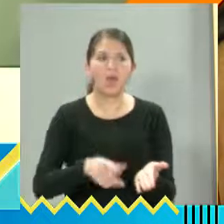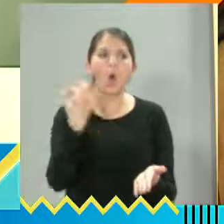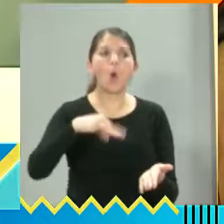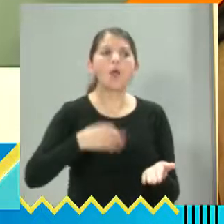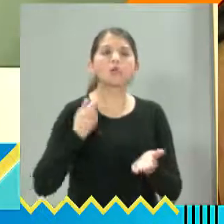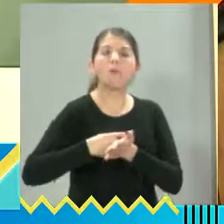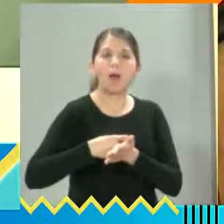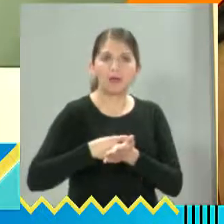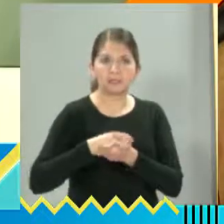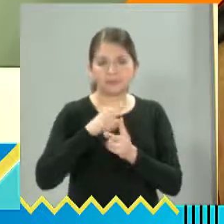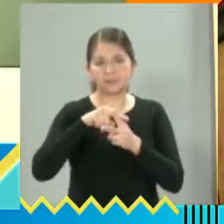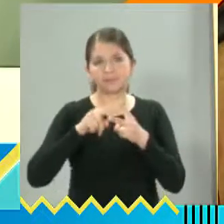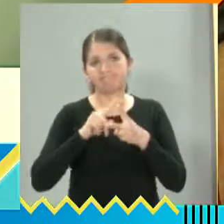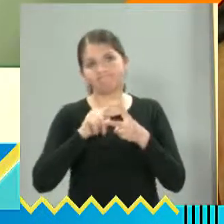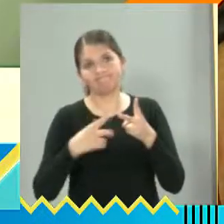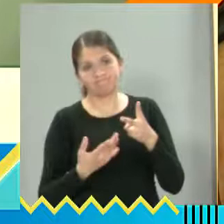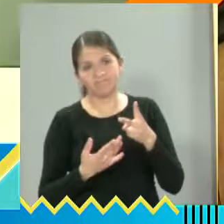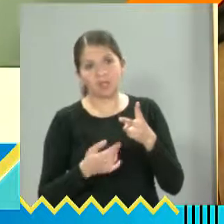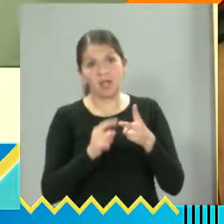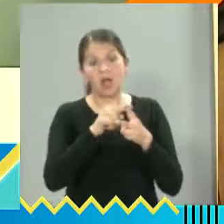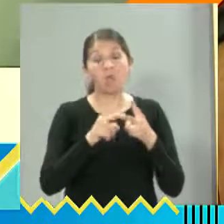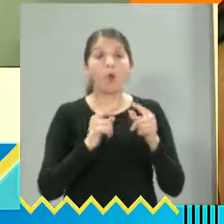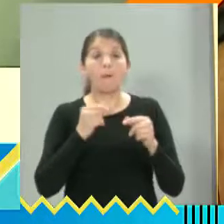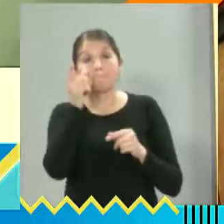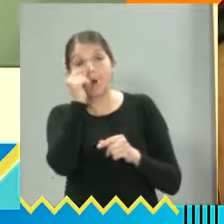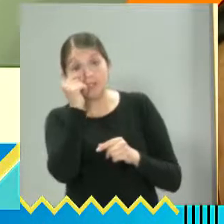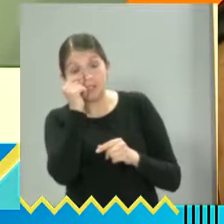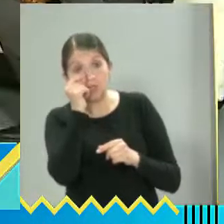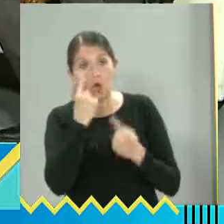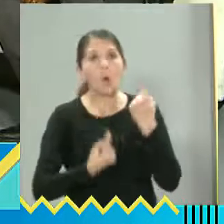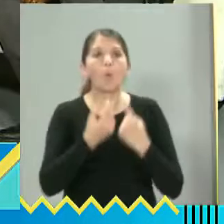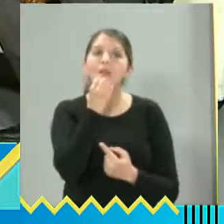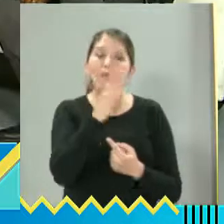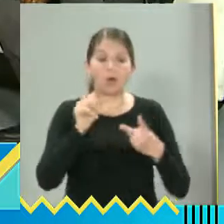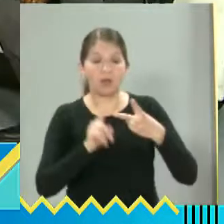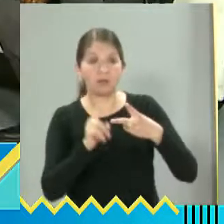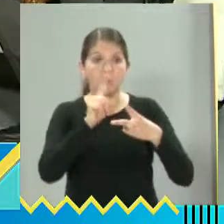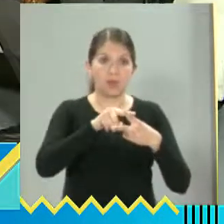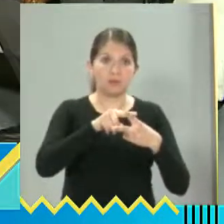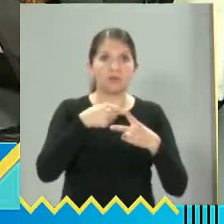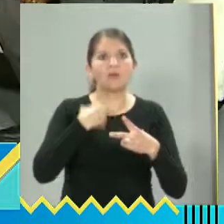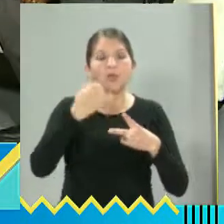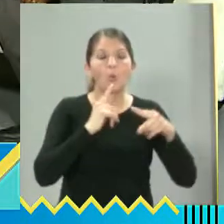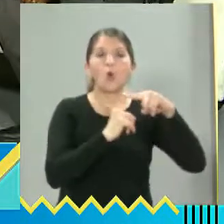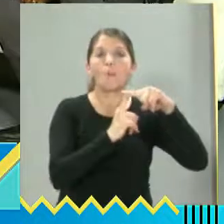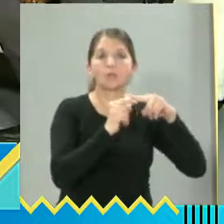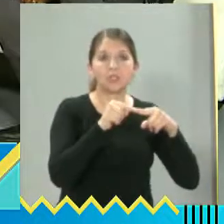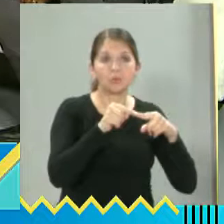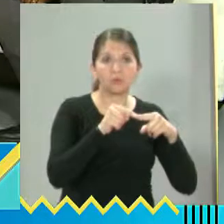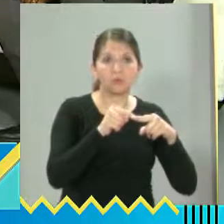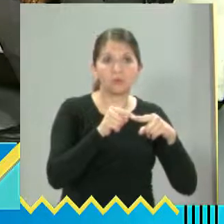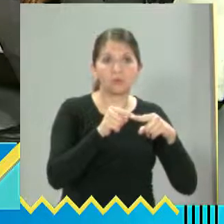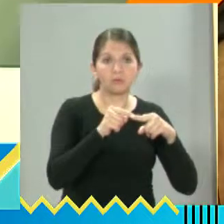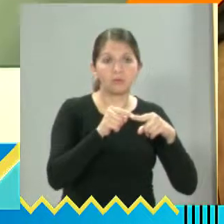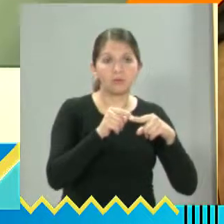tanto. ¿Qué resultado dan estas políticas? ¿Cuál piensan que da el mejor resultado? Seguramente la primera, pero el tema es que hay que ser consecuente. La